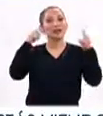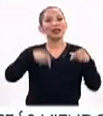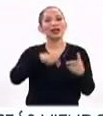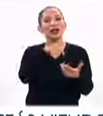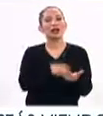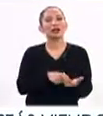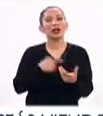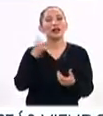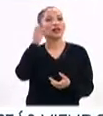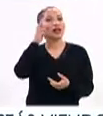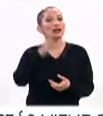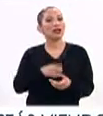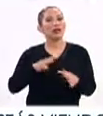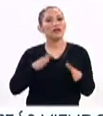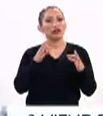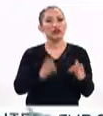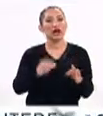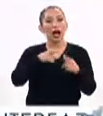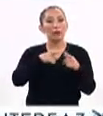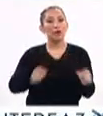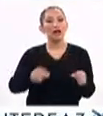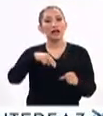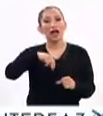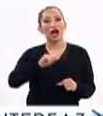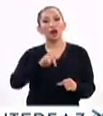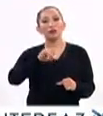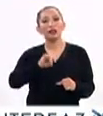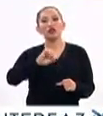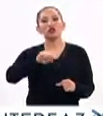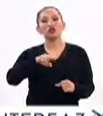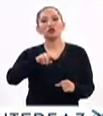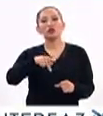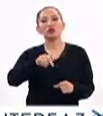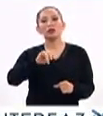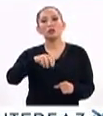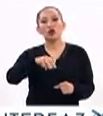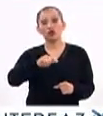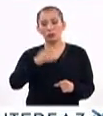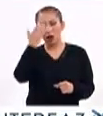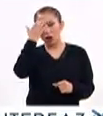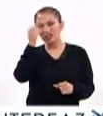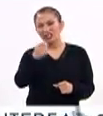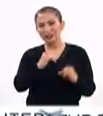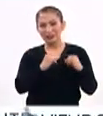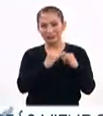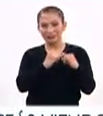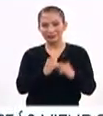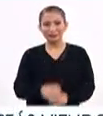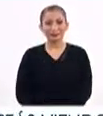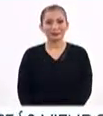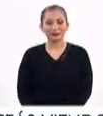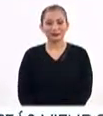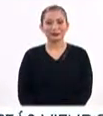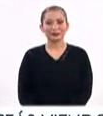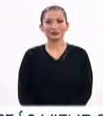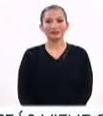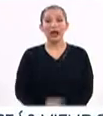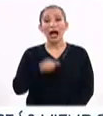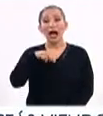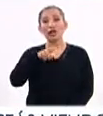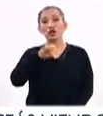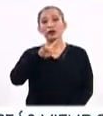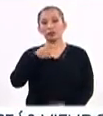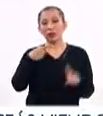en el estudio la directora de la Fundación Japón, Naoko Sugimoto, para conocer más sobre esta institución. La